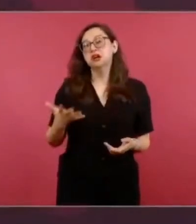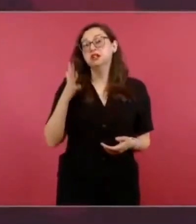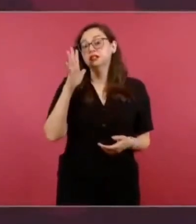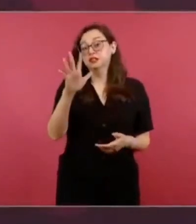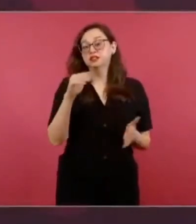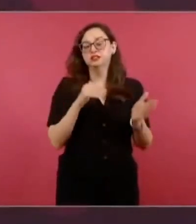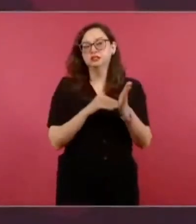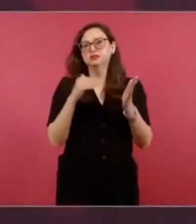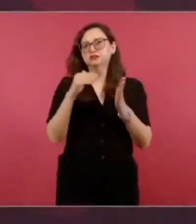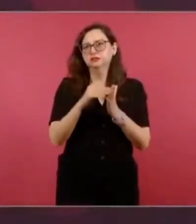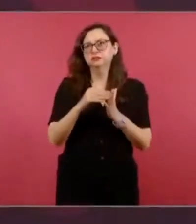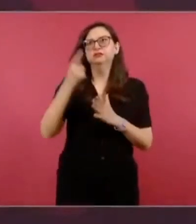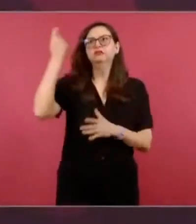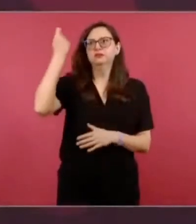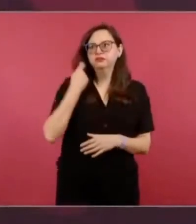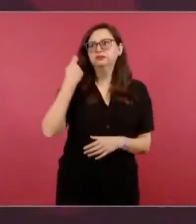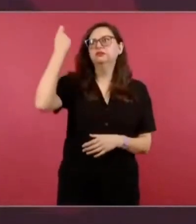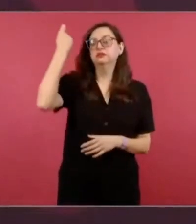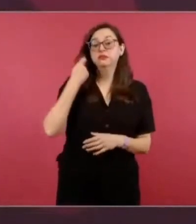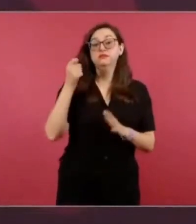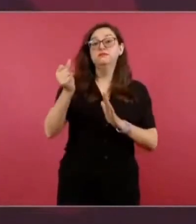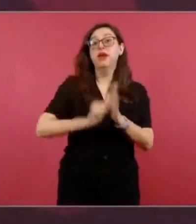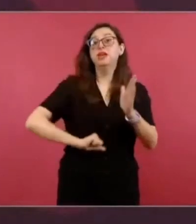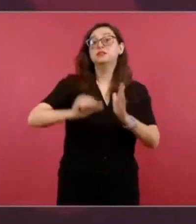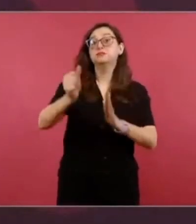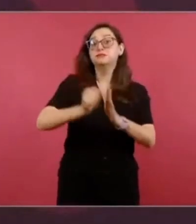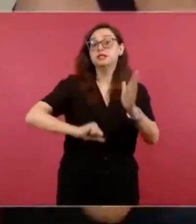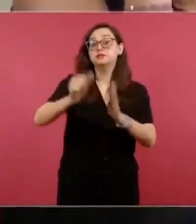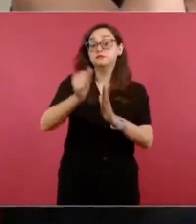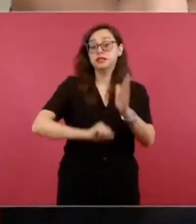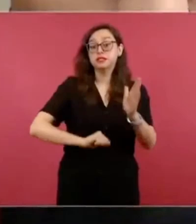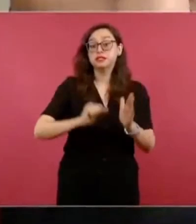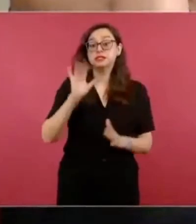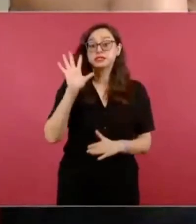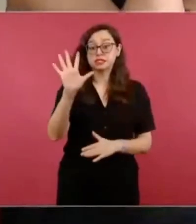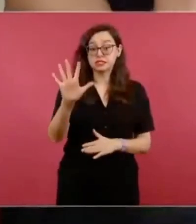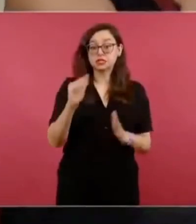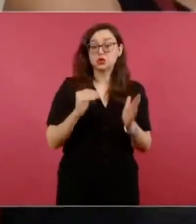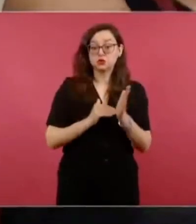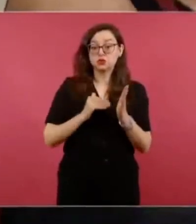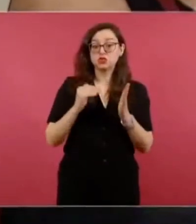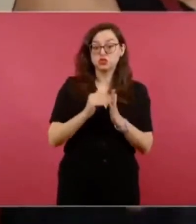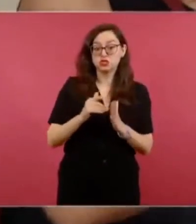5 millones de pesos mensuales de pensión, los expresidentes.